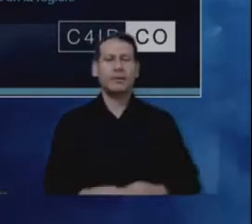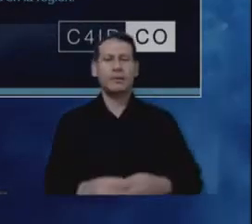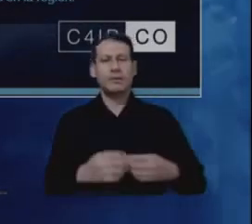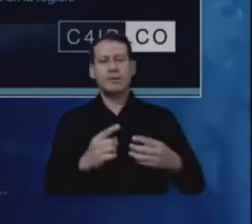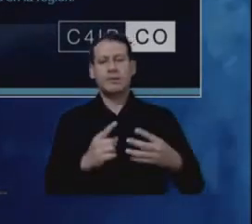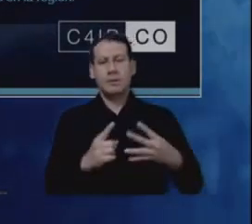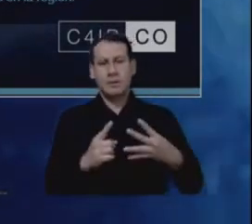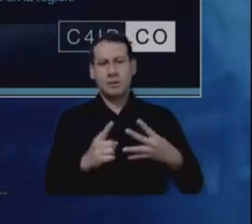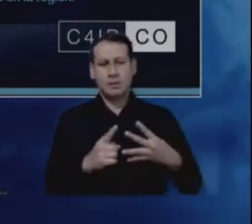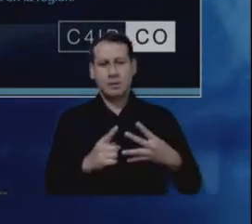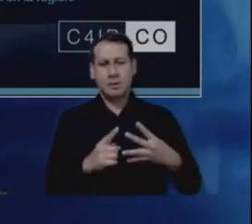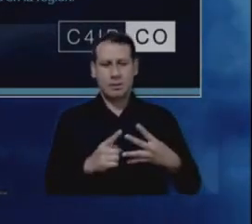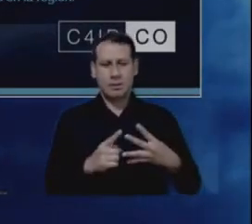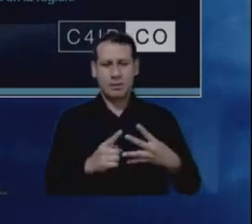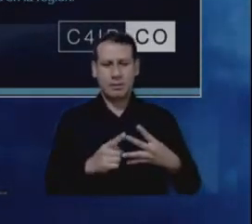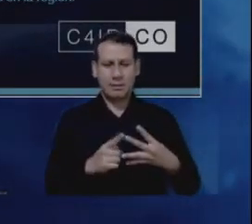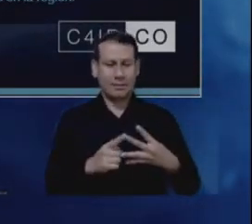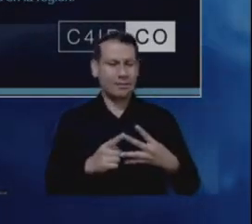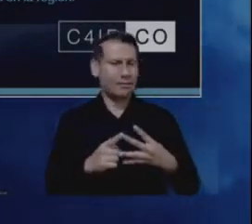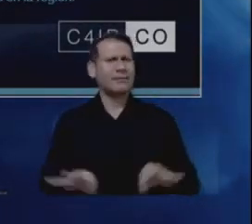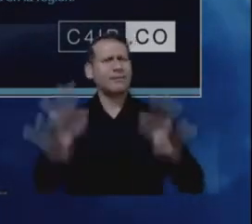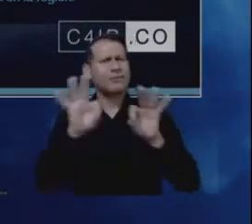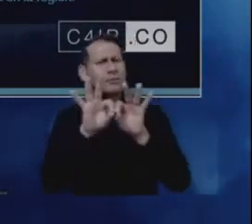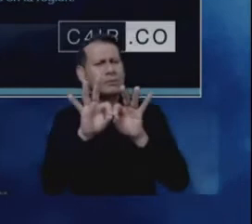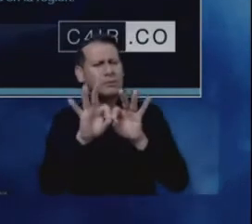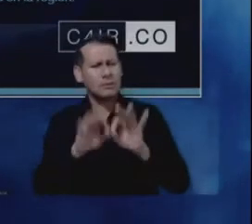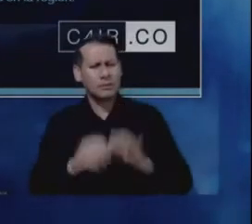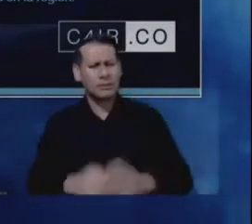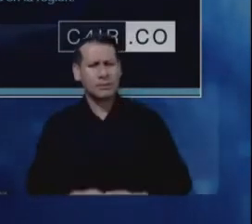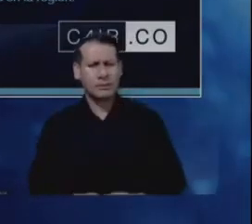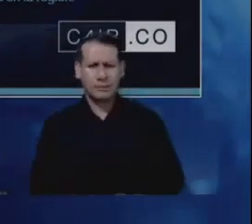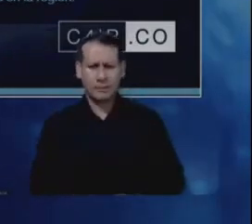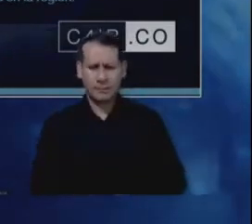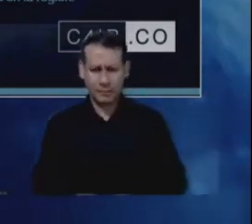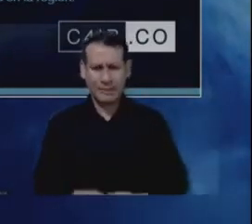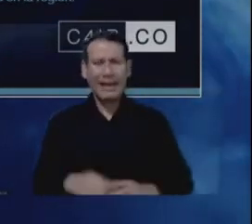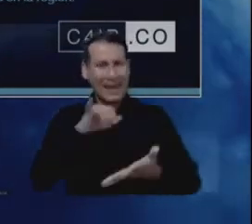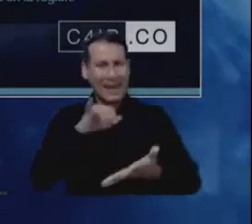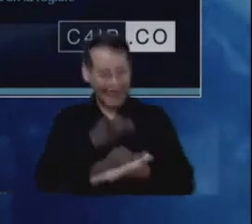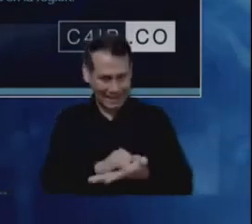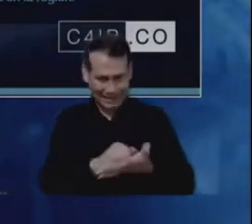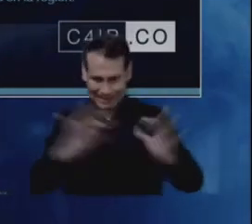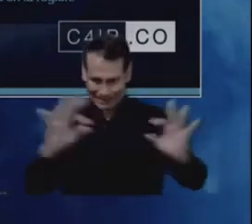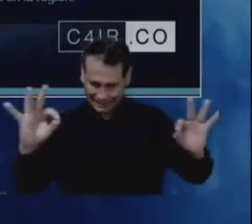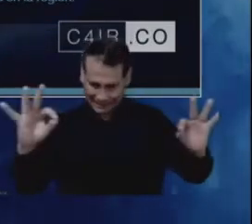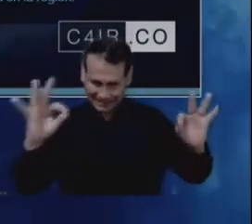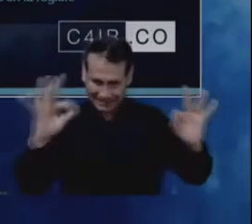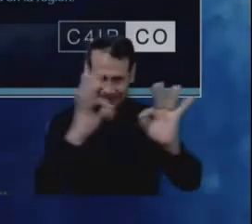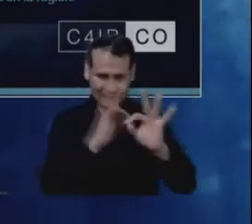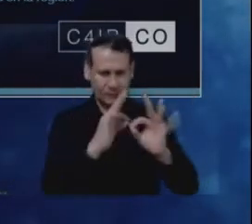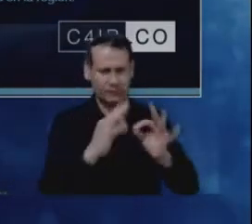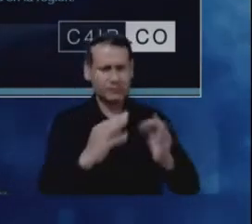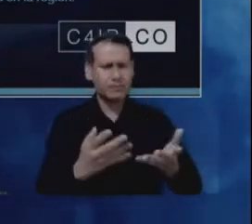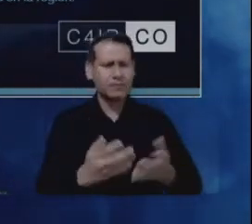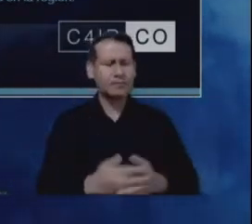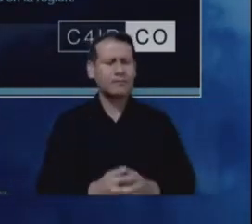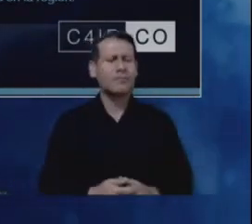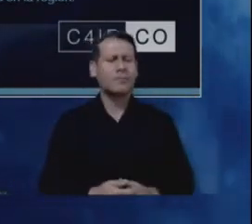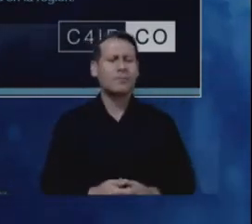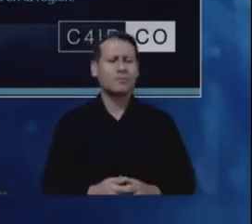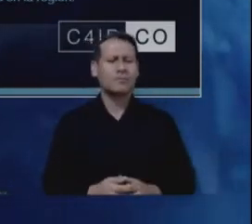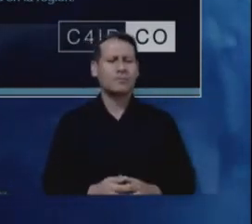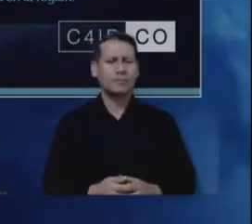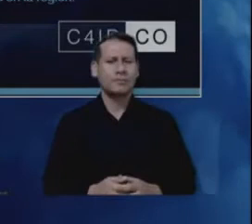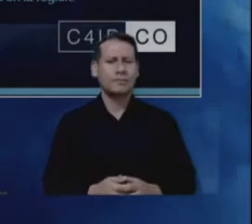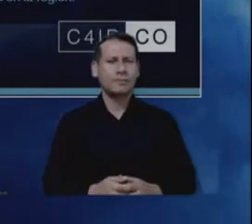un punto supremamente importante, y en esto voy a enfocarme un poco más, porque es lo que pensamos para que